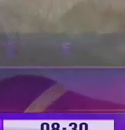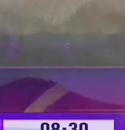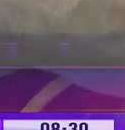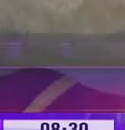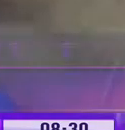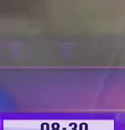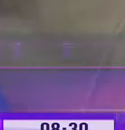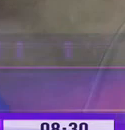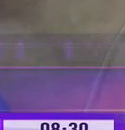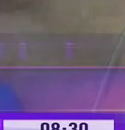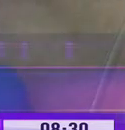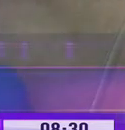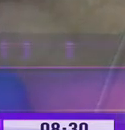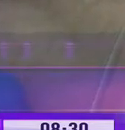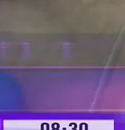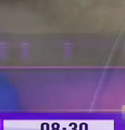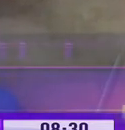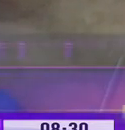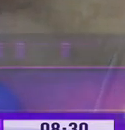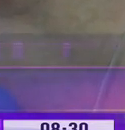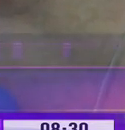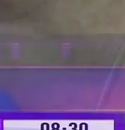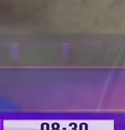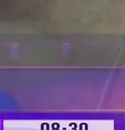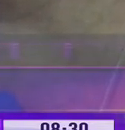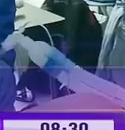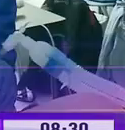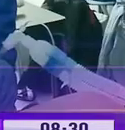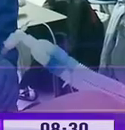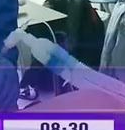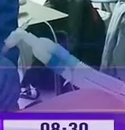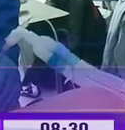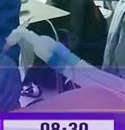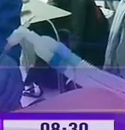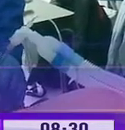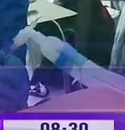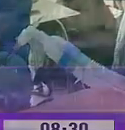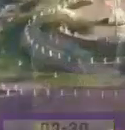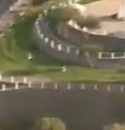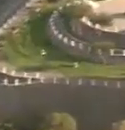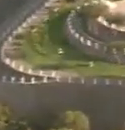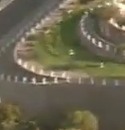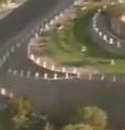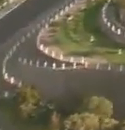personas infectadas con coronavirus. Ya regresamos con esta información.